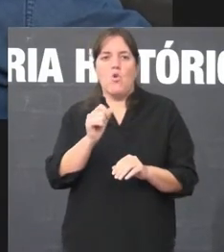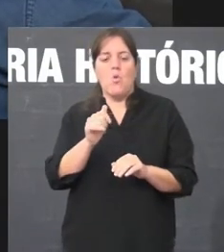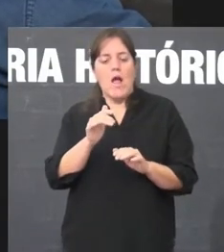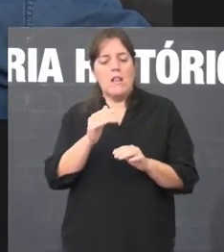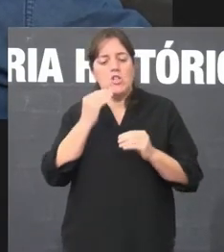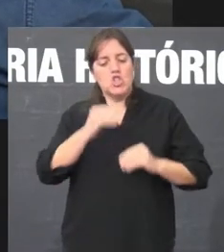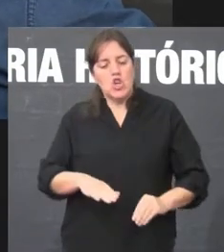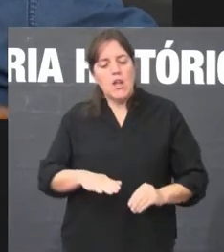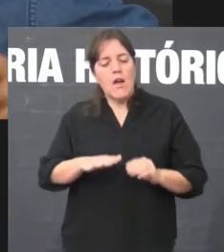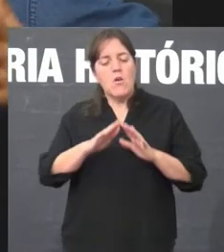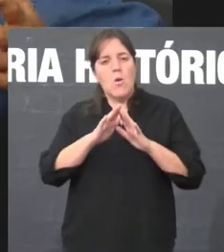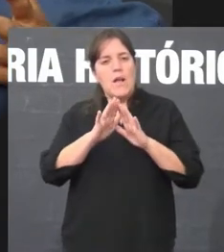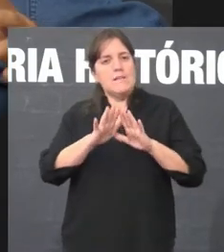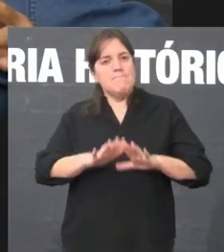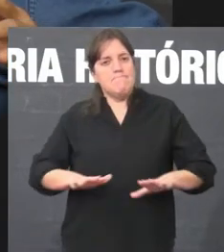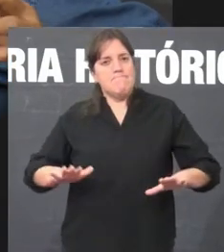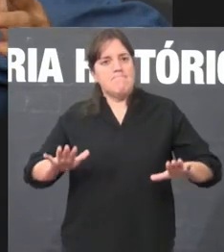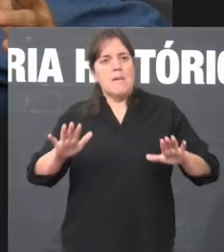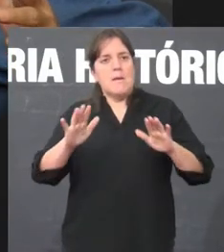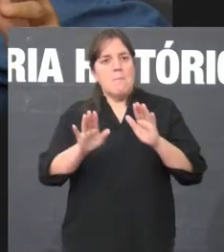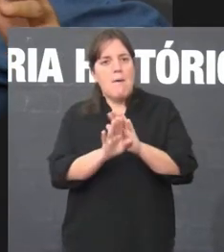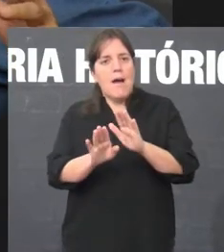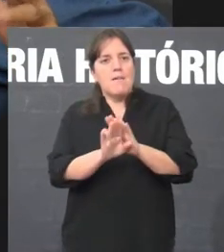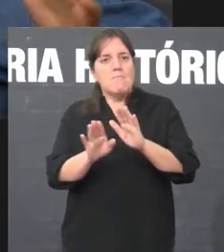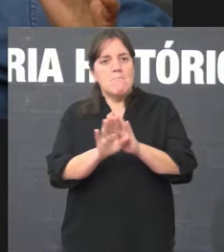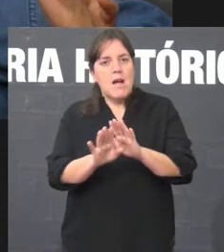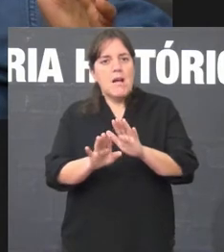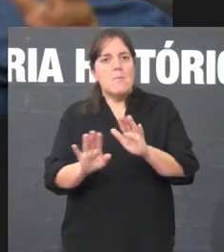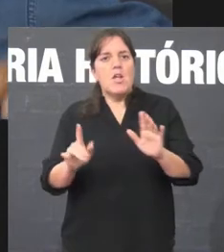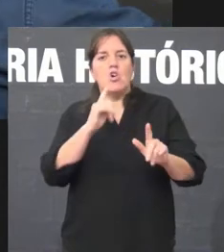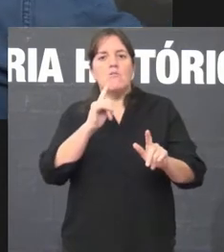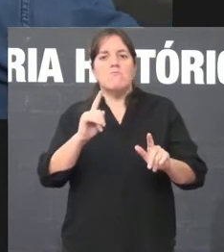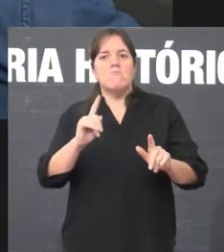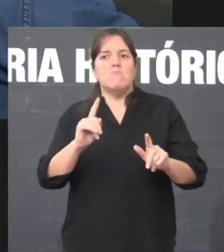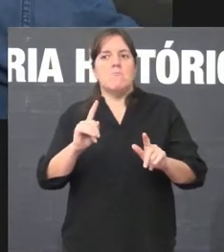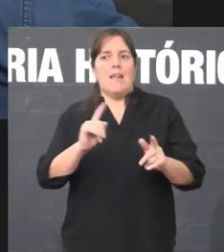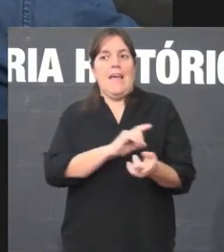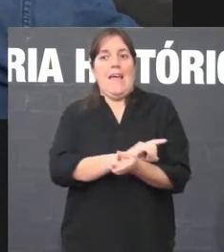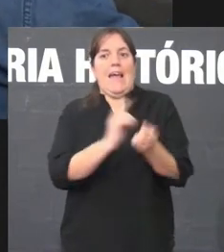una revolución, pero sí para que todo cambie mucho.